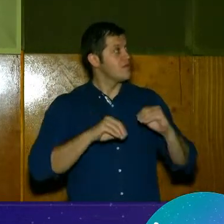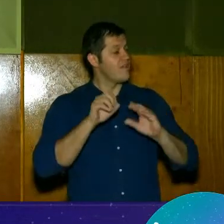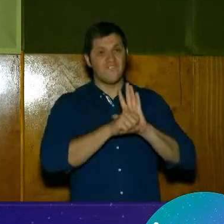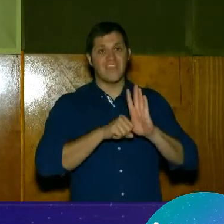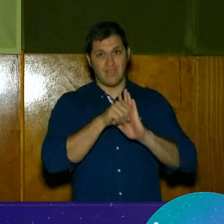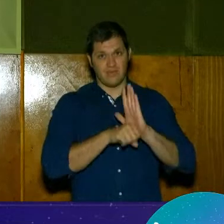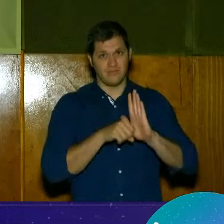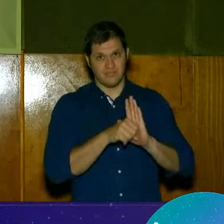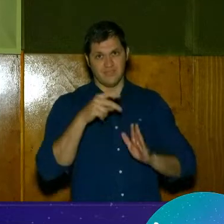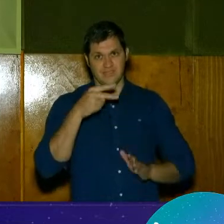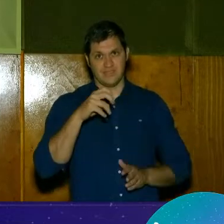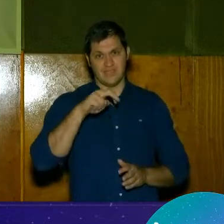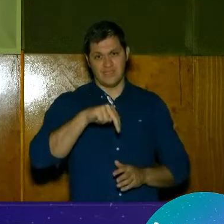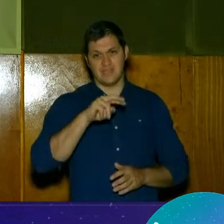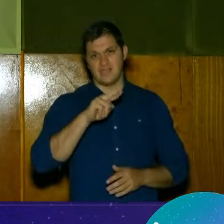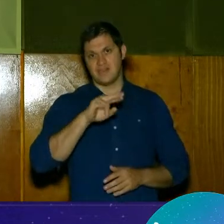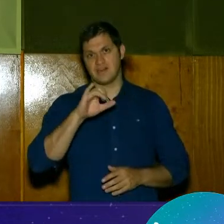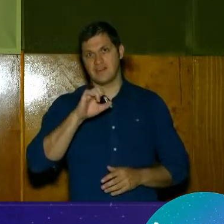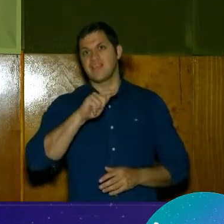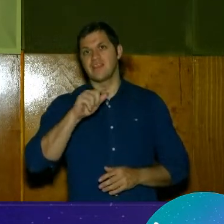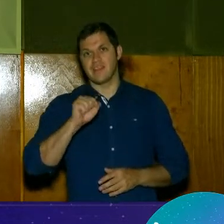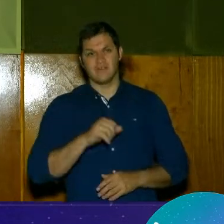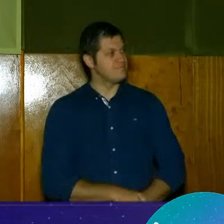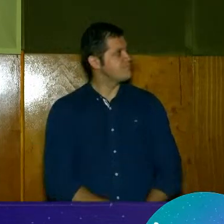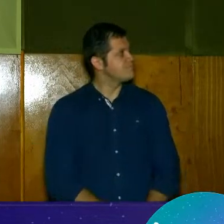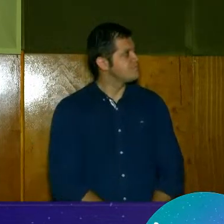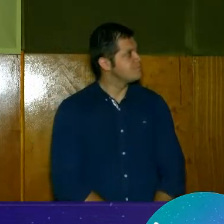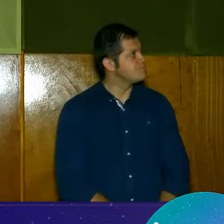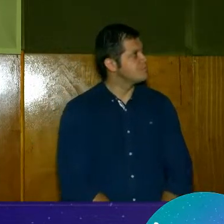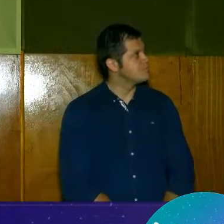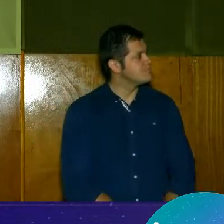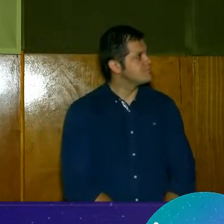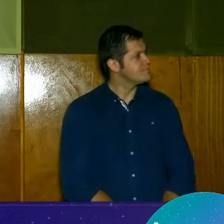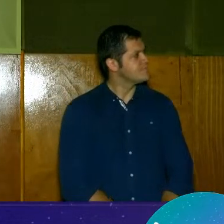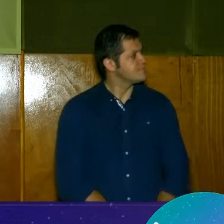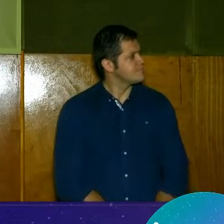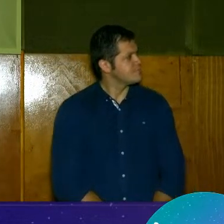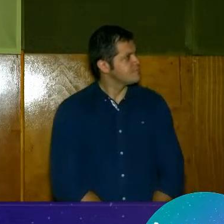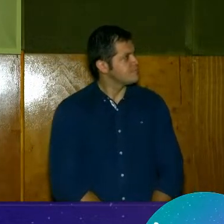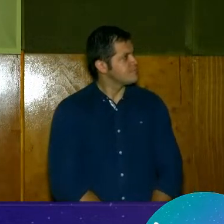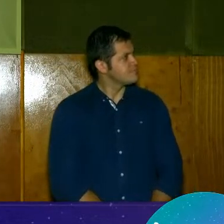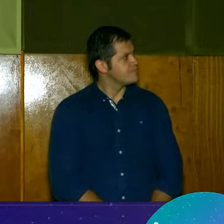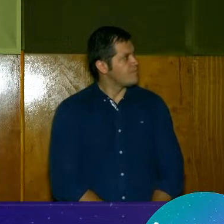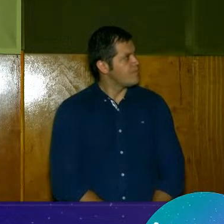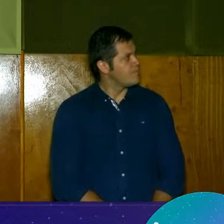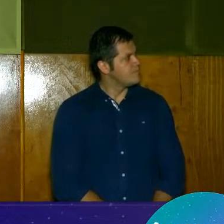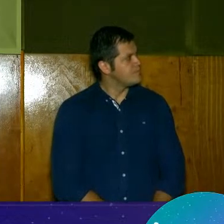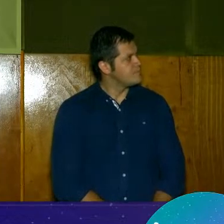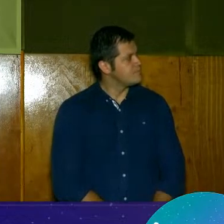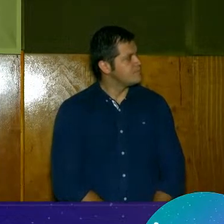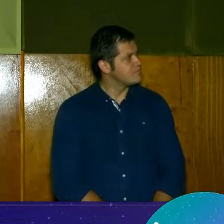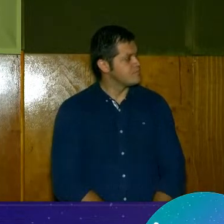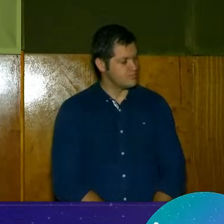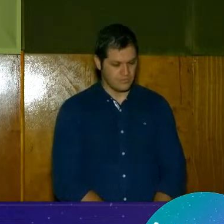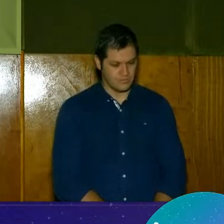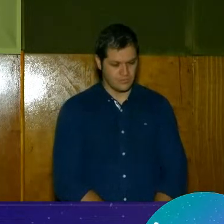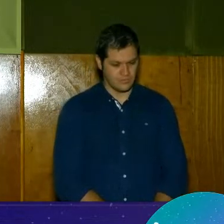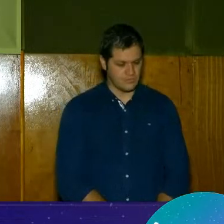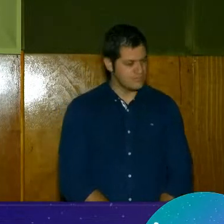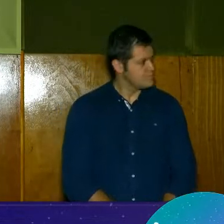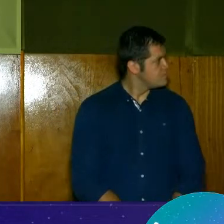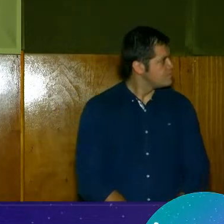que hizo la fundación chilena de astronomía en colaboración con la universidad de las américas sobre henrieta y que